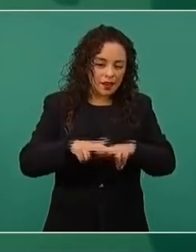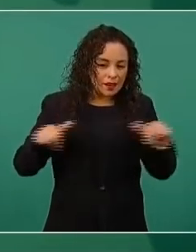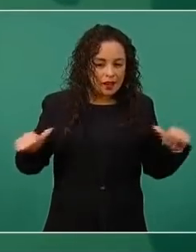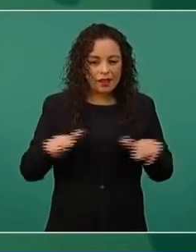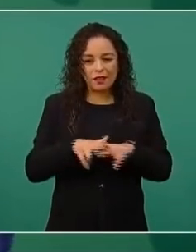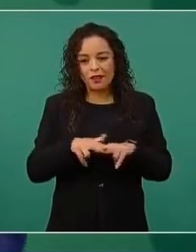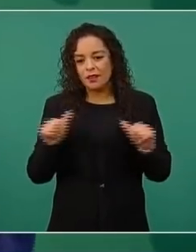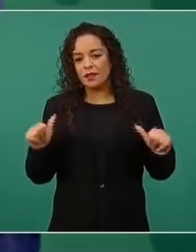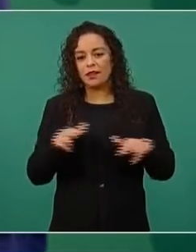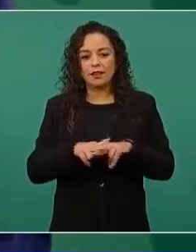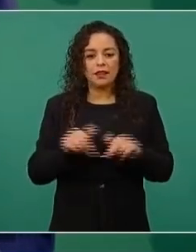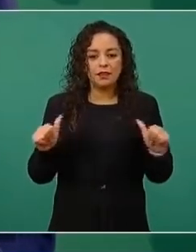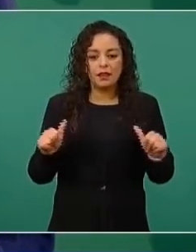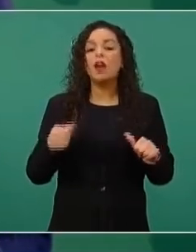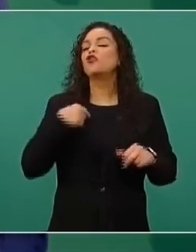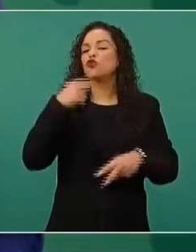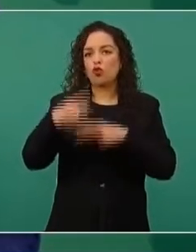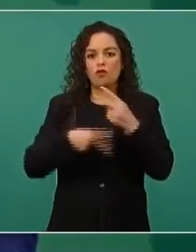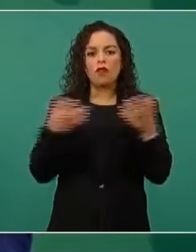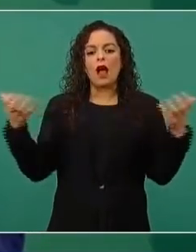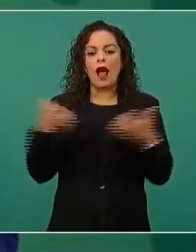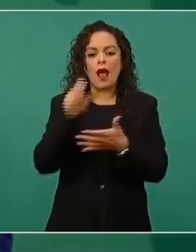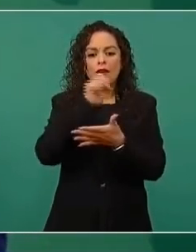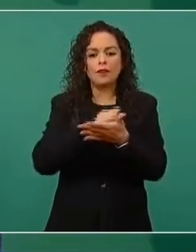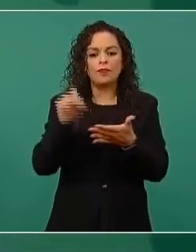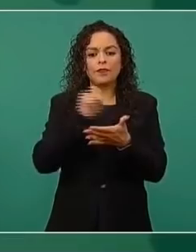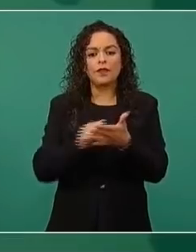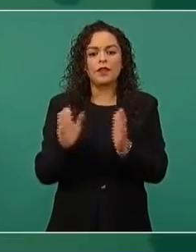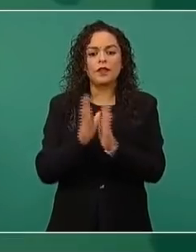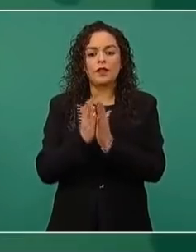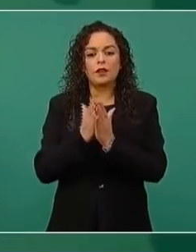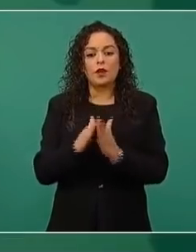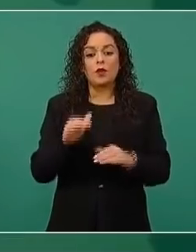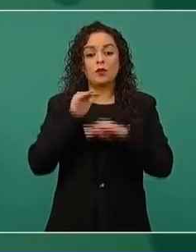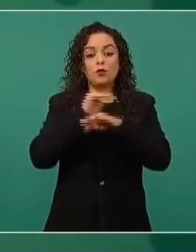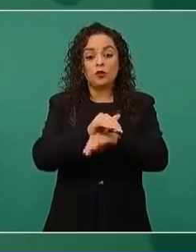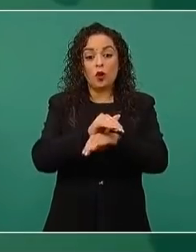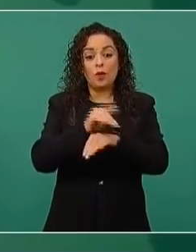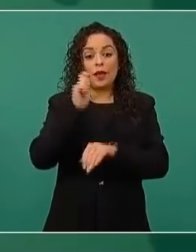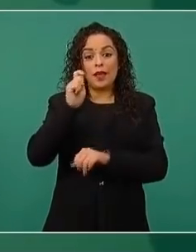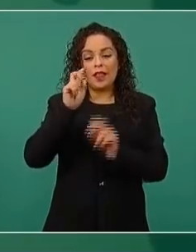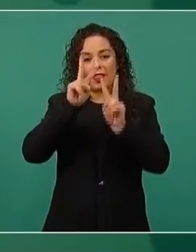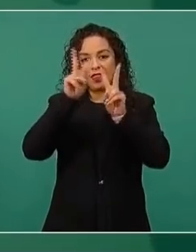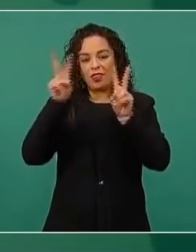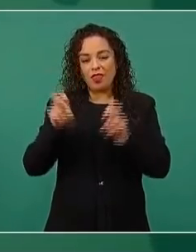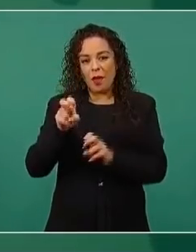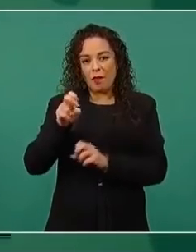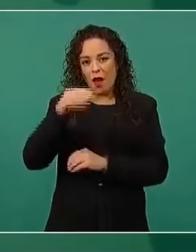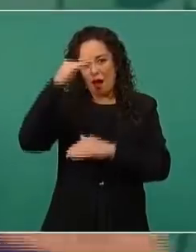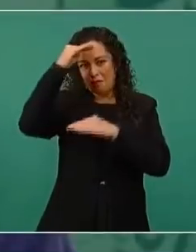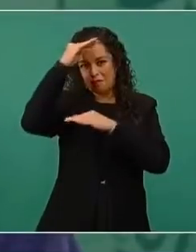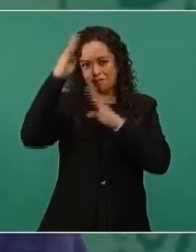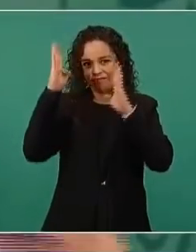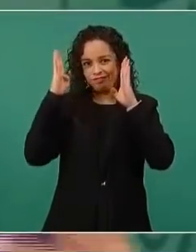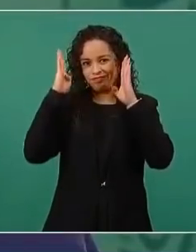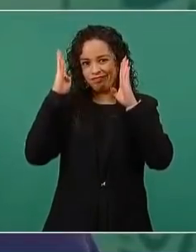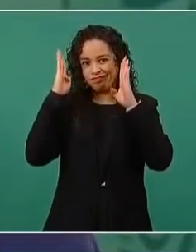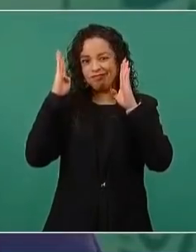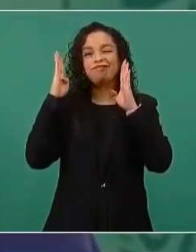Entonces voy a escribir un libro sobre el pensamiento conservador, eso sí, y eso me va a